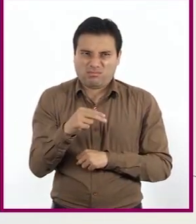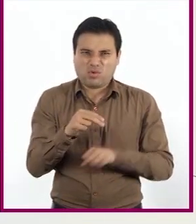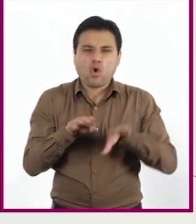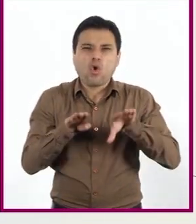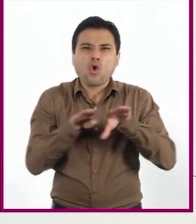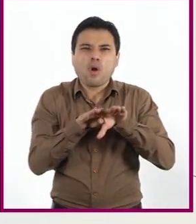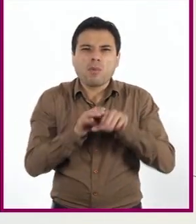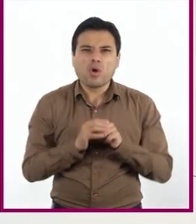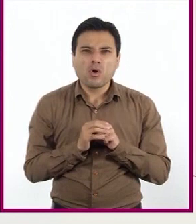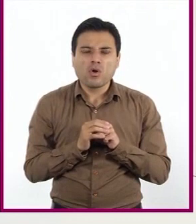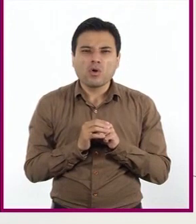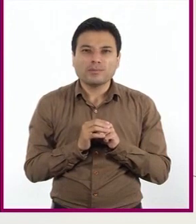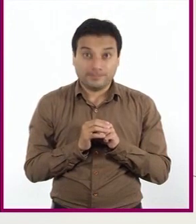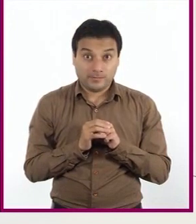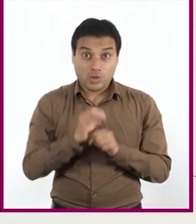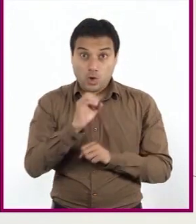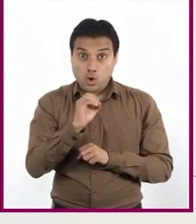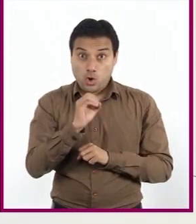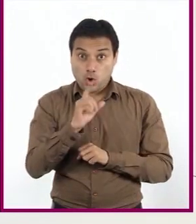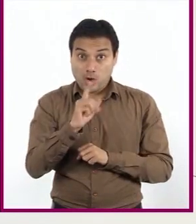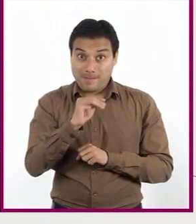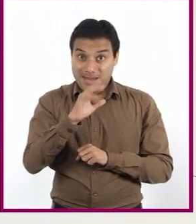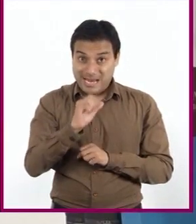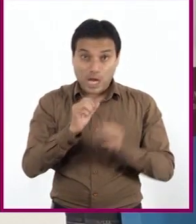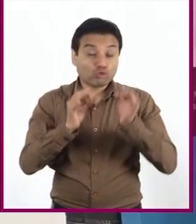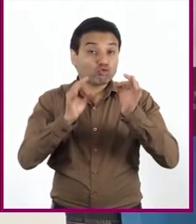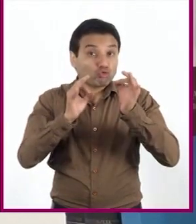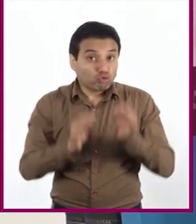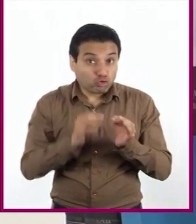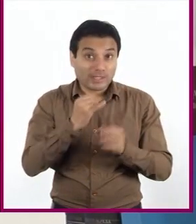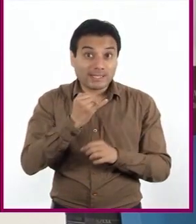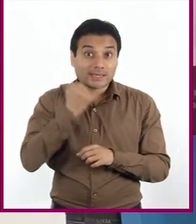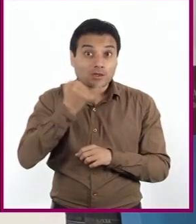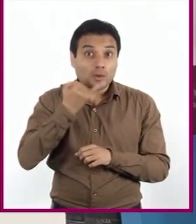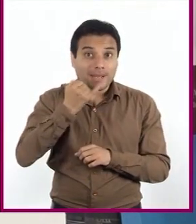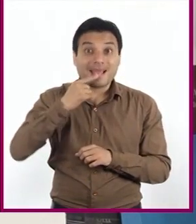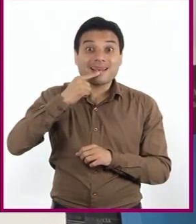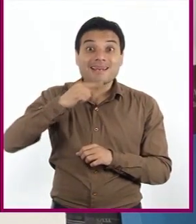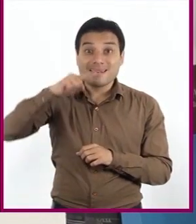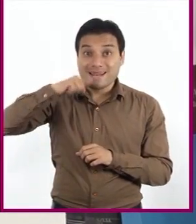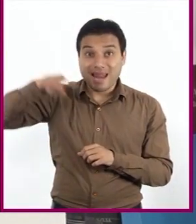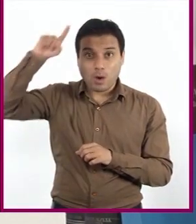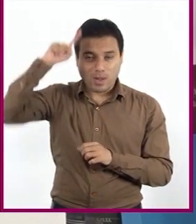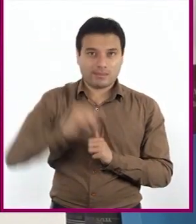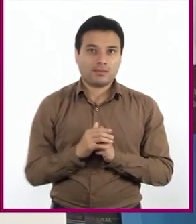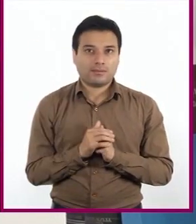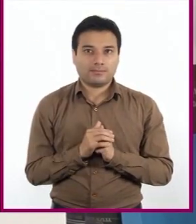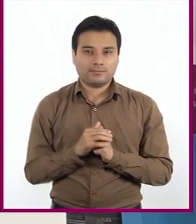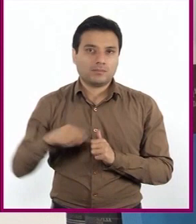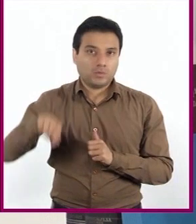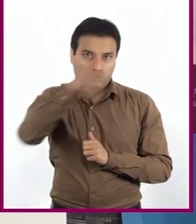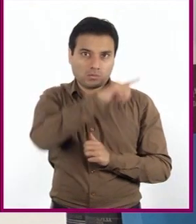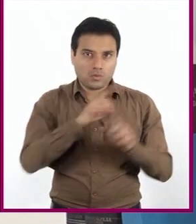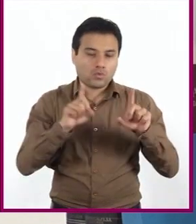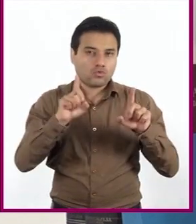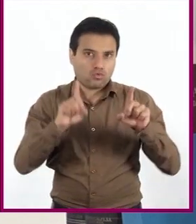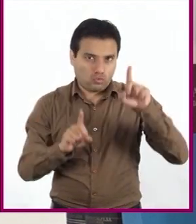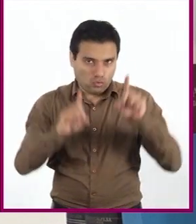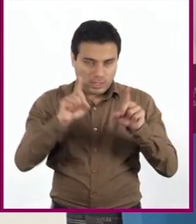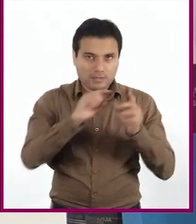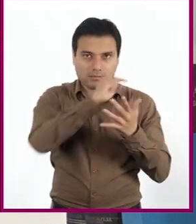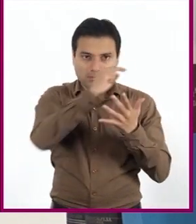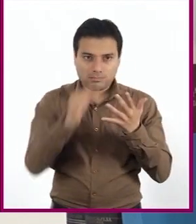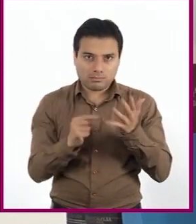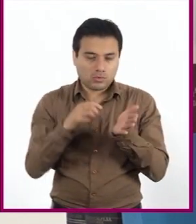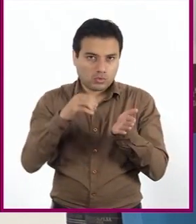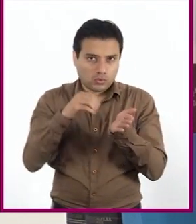término olmeca es de origen náhuatl. Pero aunque seguimos teniendo muchas preguntas, también tenemos